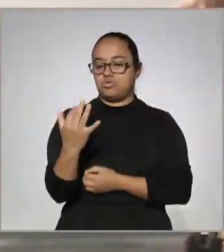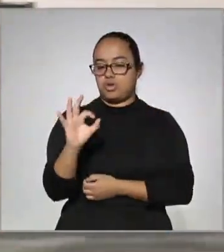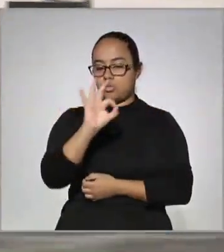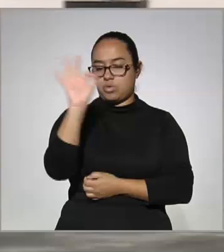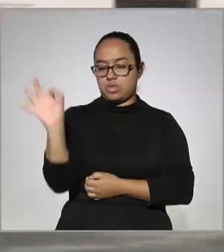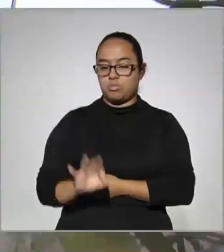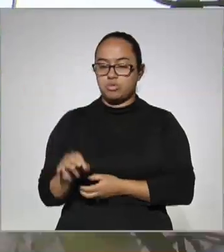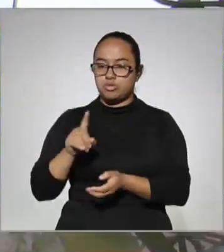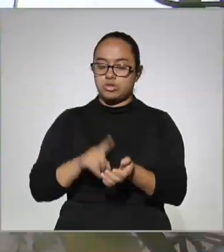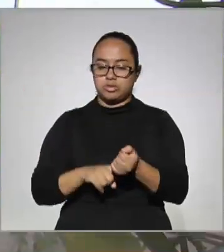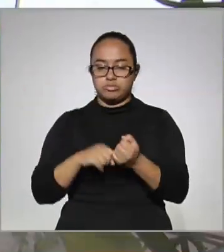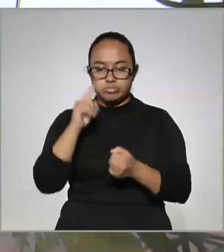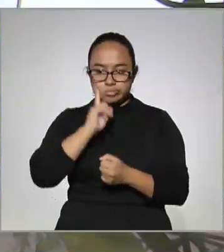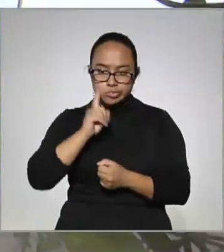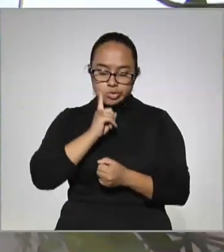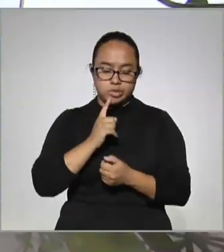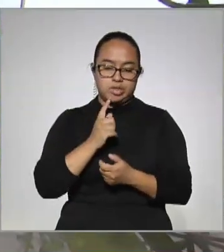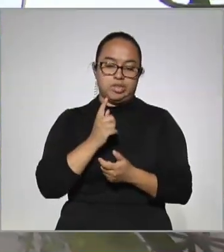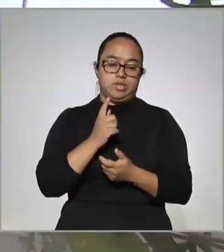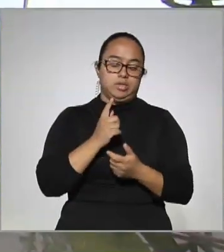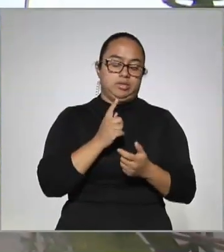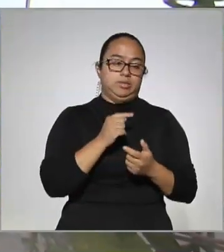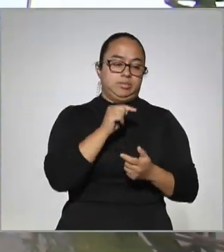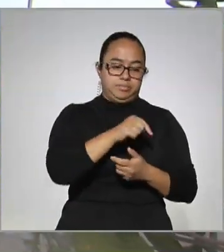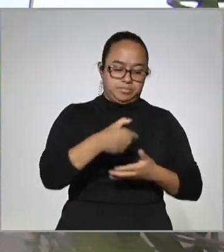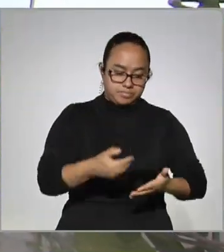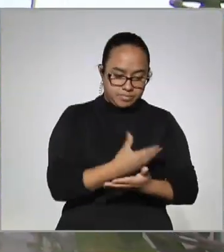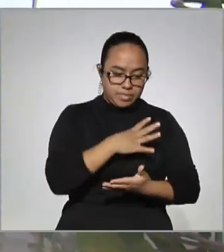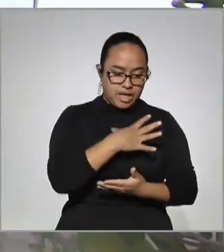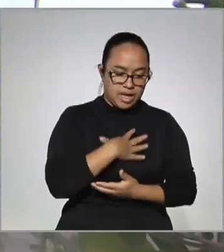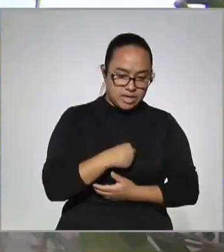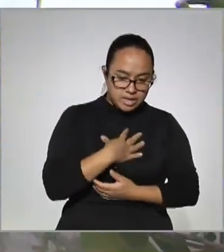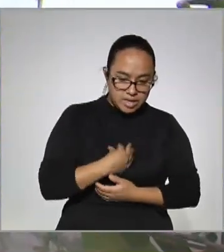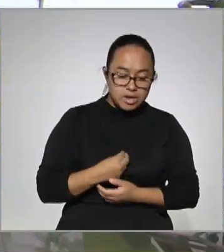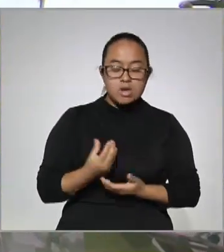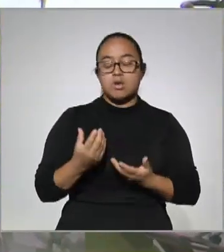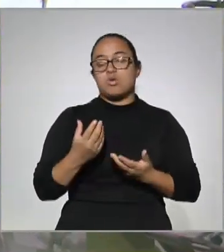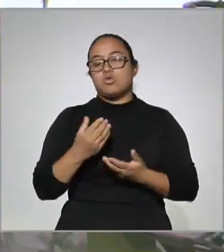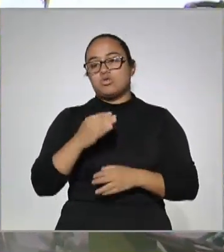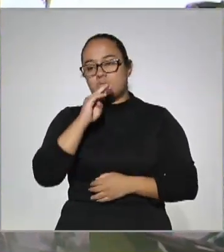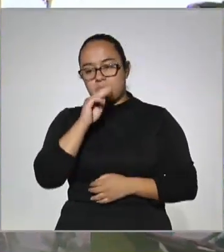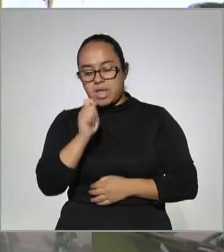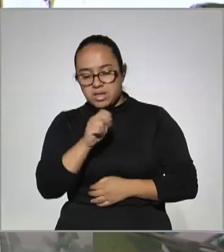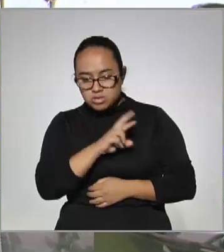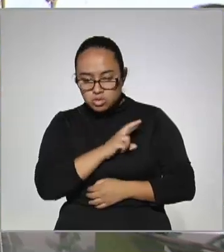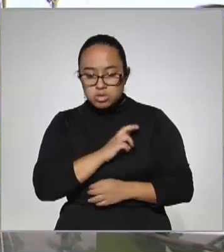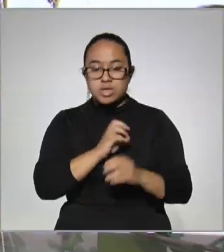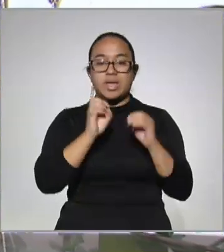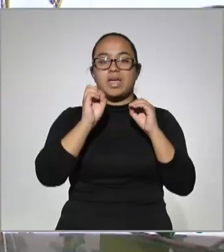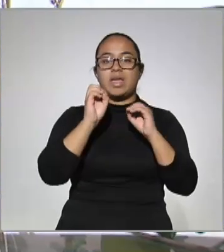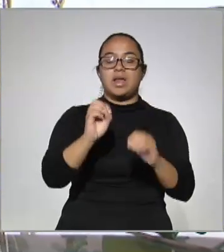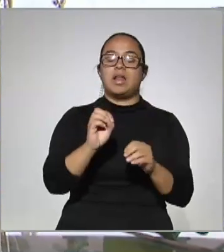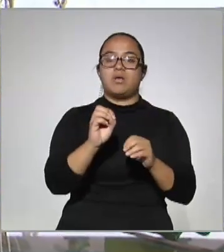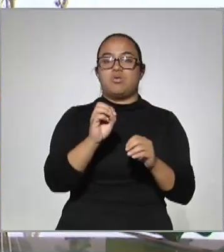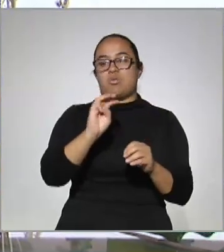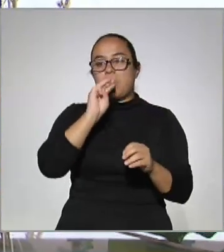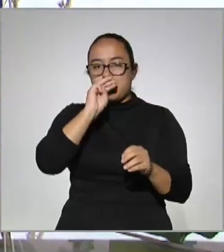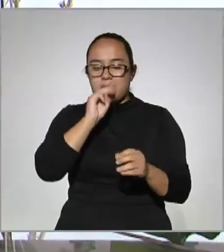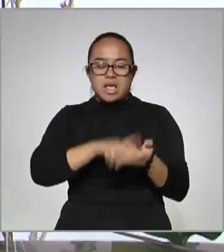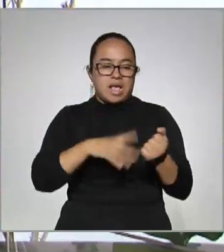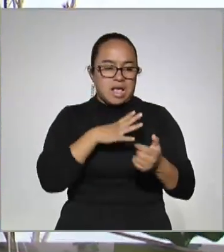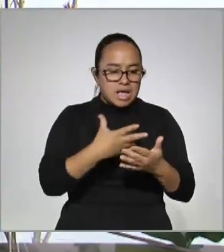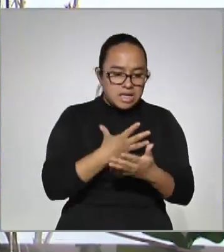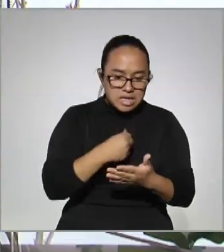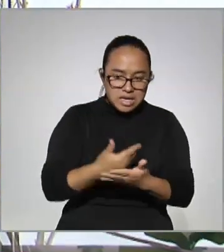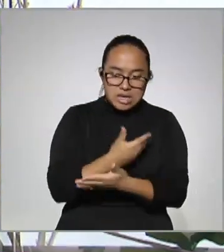de los casos. Es decir, son madres de familia, madres solteras, divorciadas, etcétera, y que son pilares de familia. Mientras